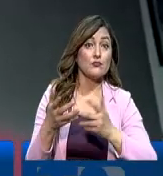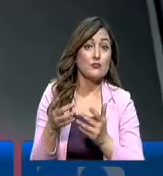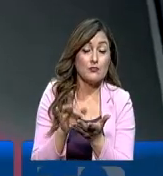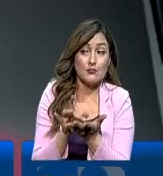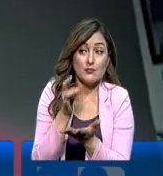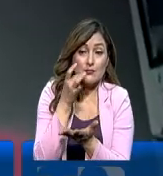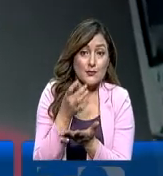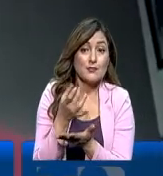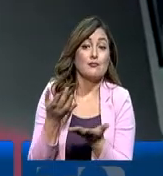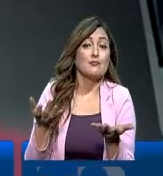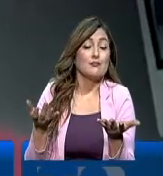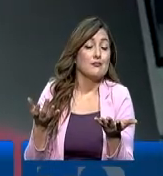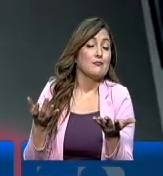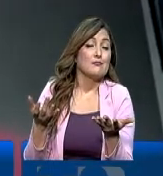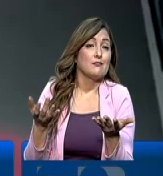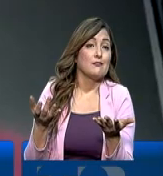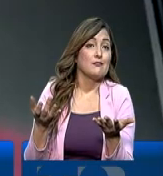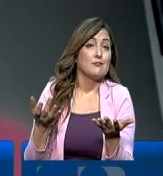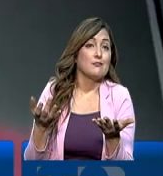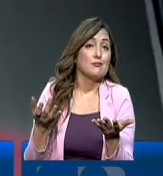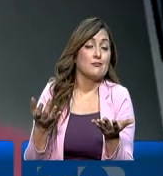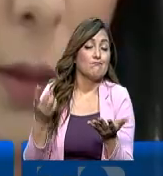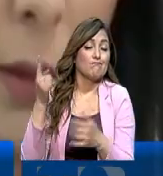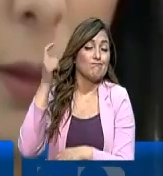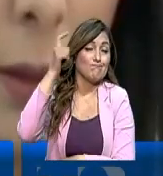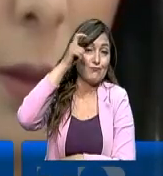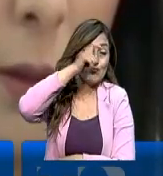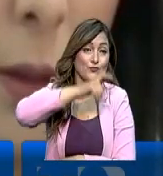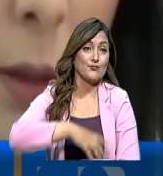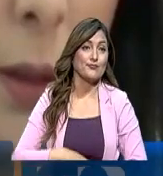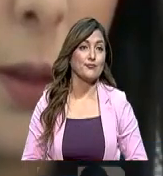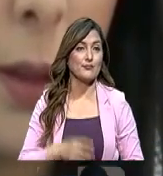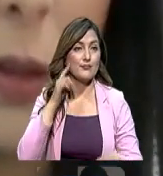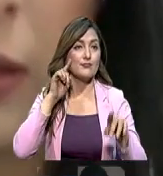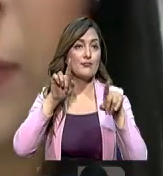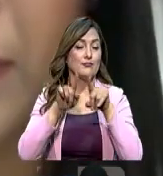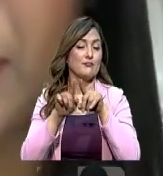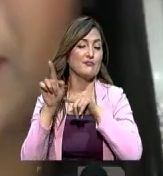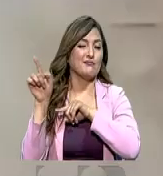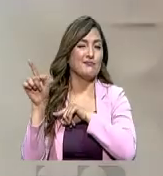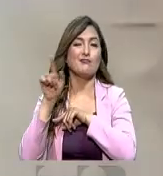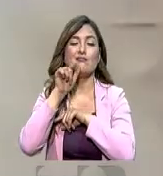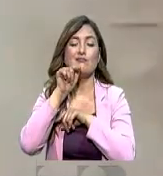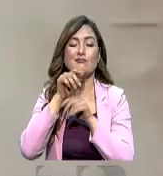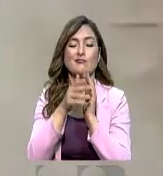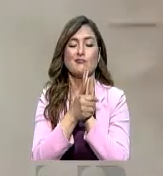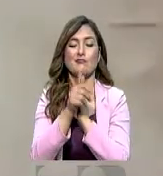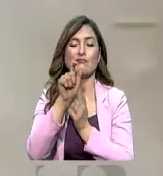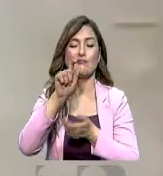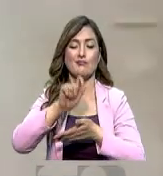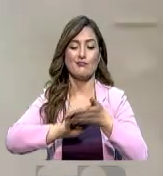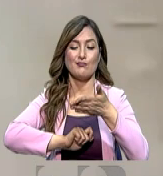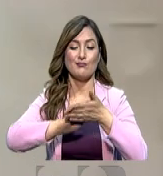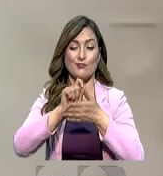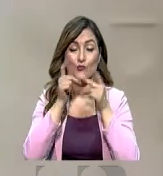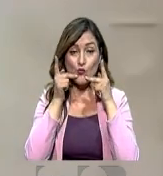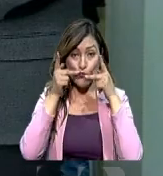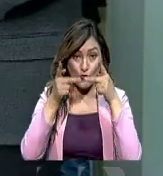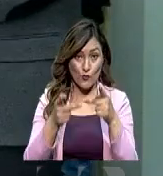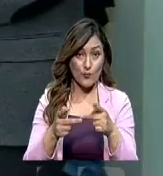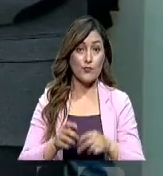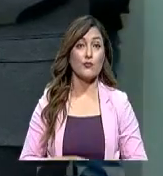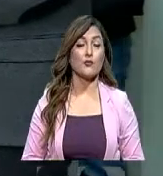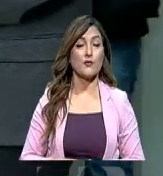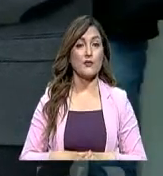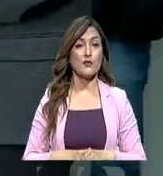medicamentos pues encuentra estas dificultades y con él coincide felipe fallos experto en contratación pública quien sostiene que